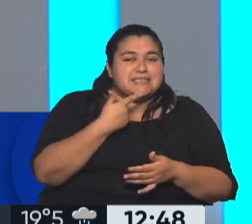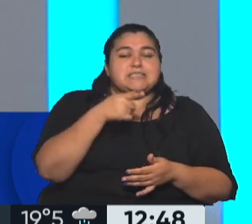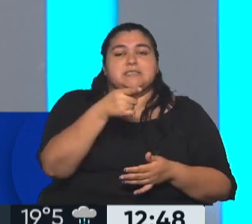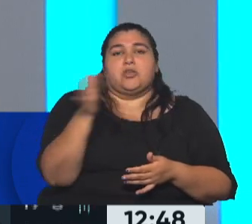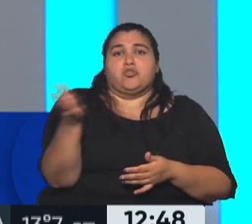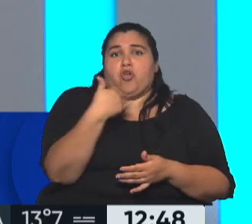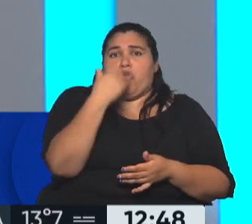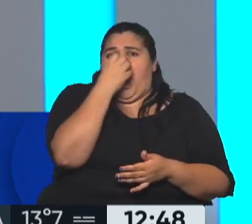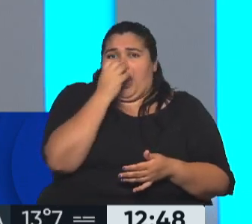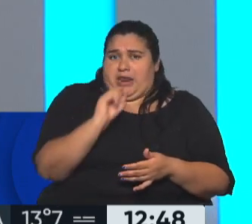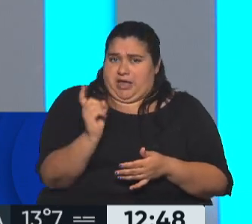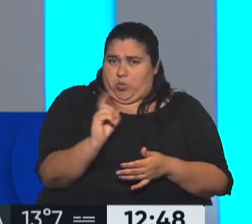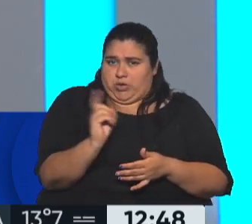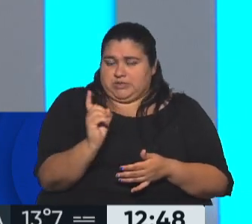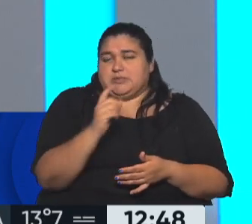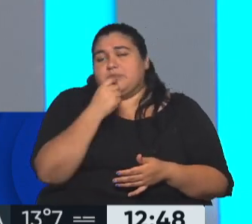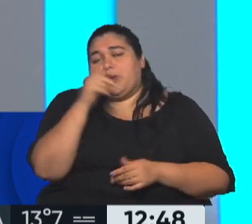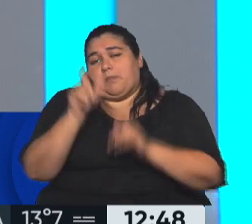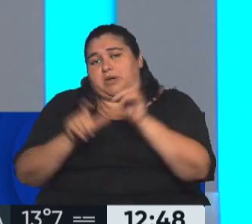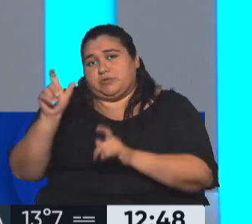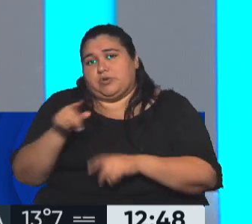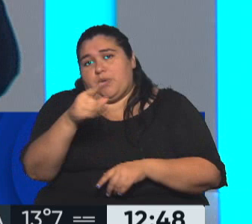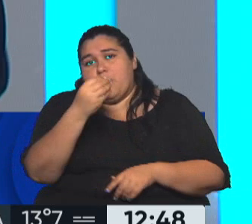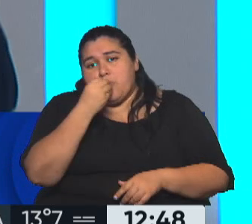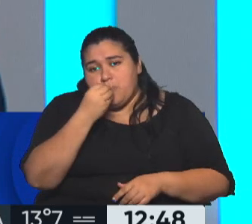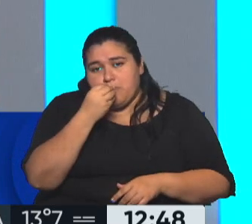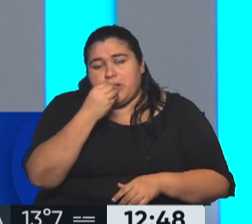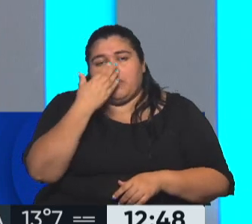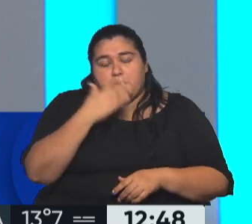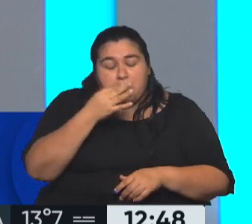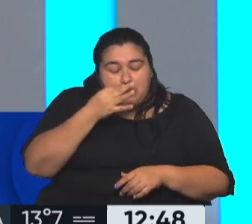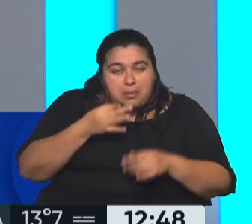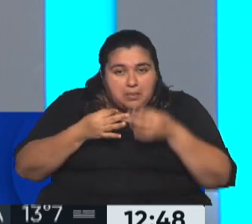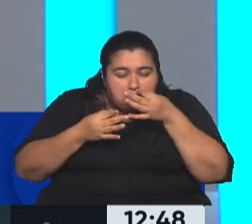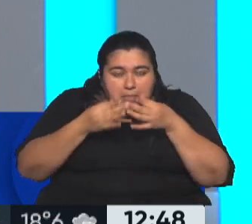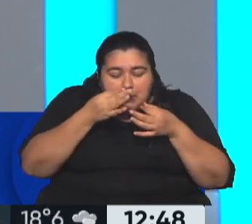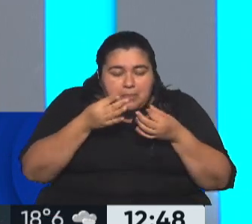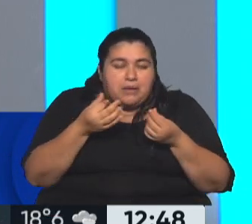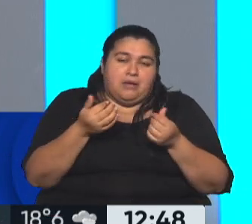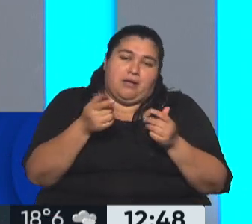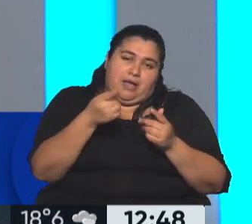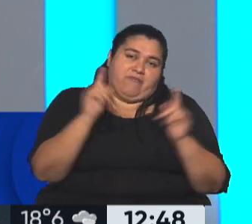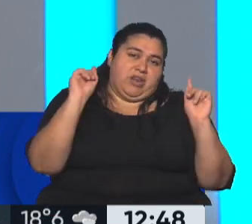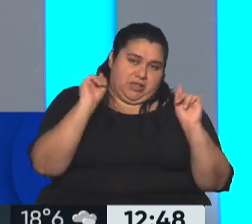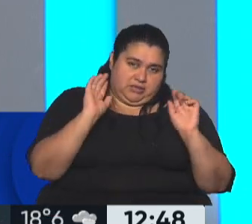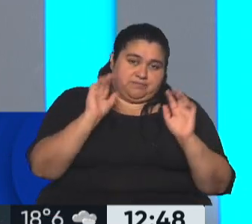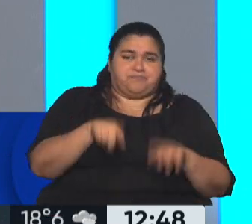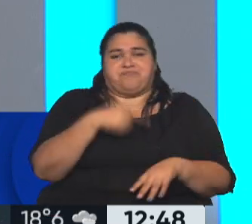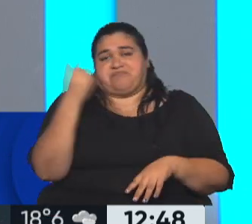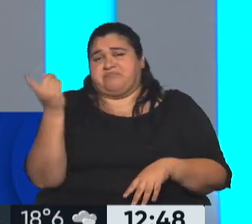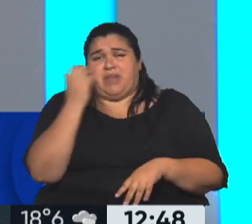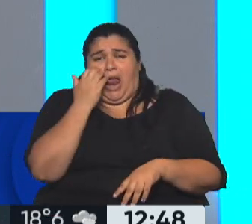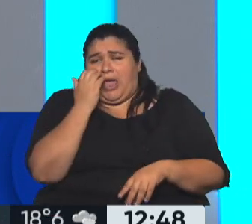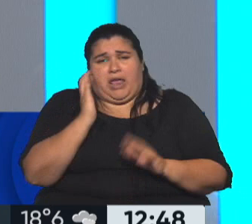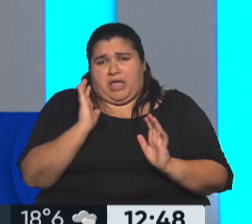son alérgicas. Ahí está. Es decir, por ejemplo, hay gente que si vos comés y de repente te empieza a caer agua de la nariz. Claro. Y hay otras que son alérgicas.